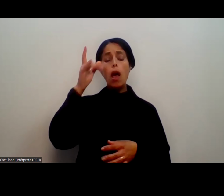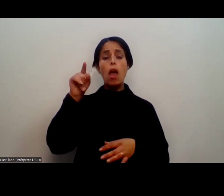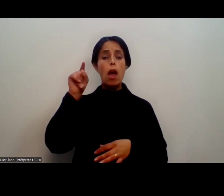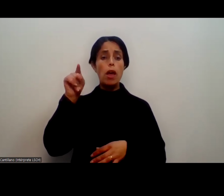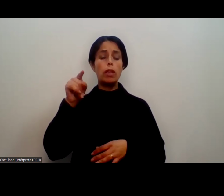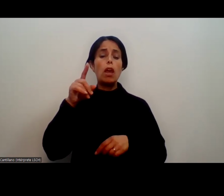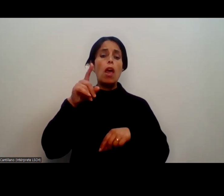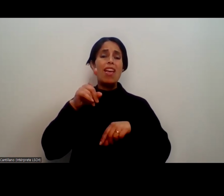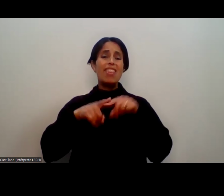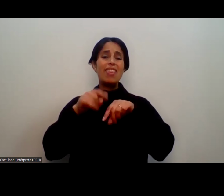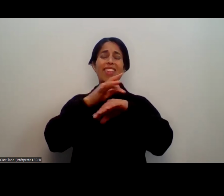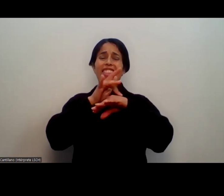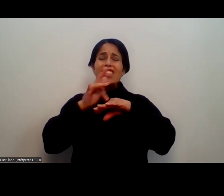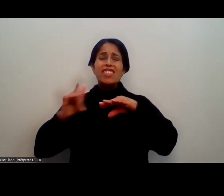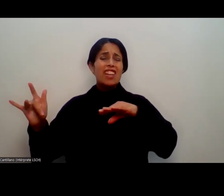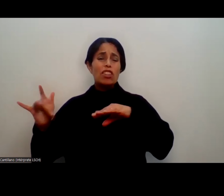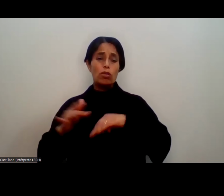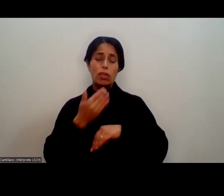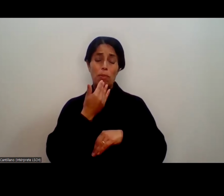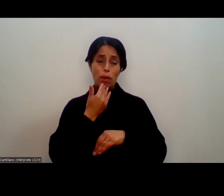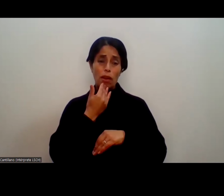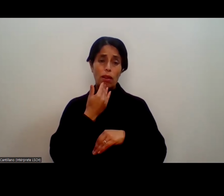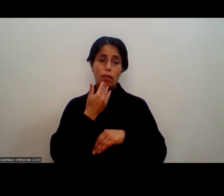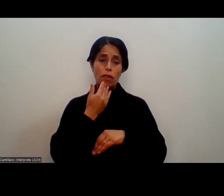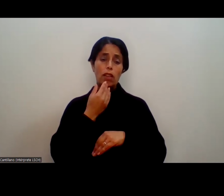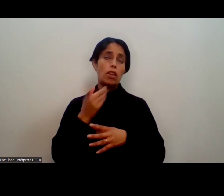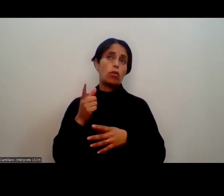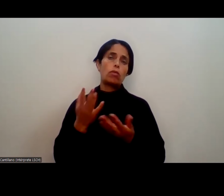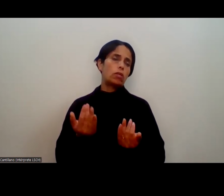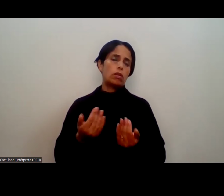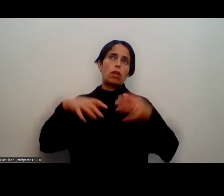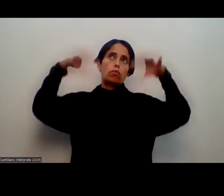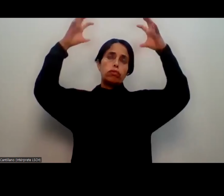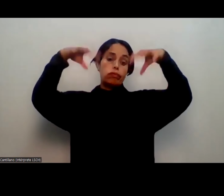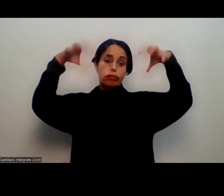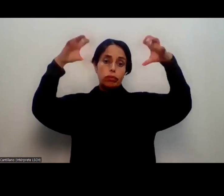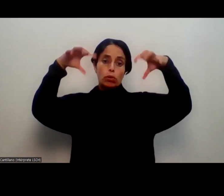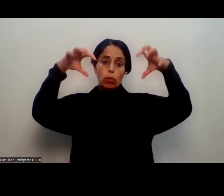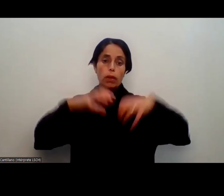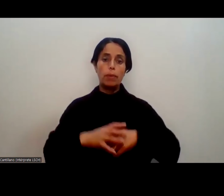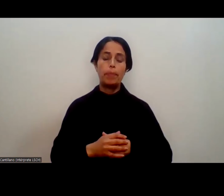depende muchísimo de la lluvia, ¿no?